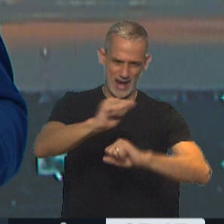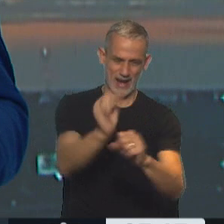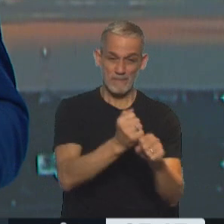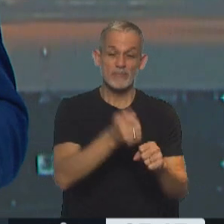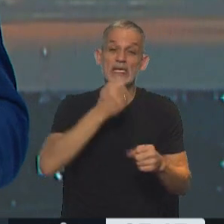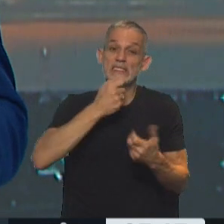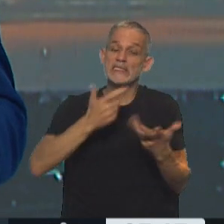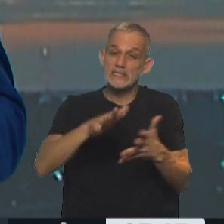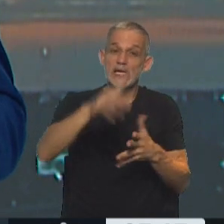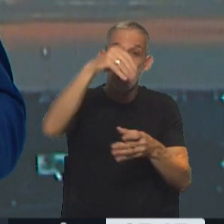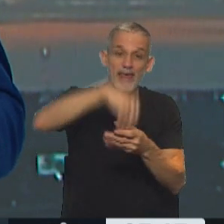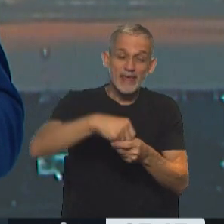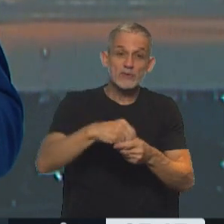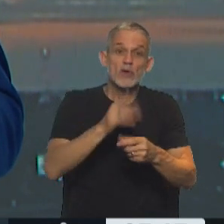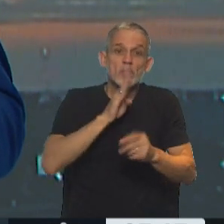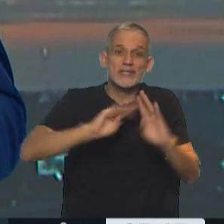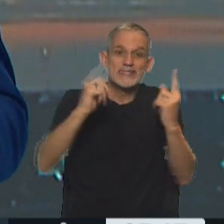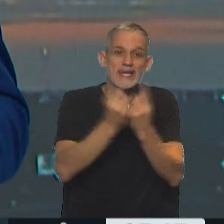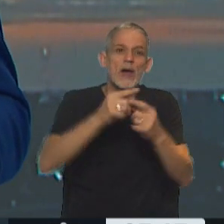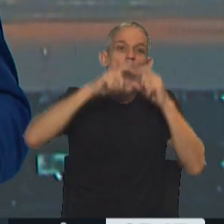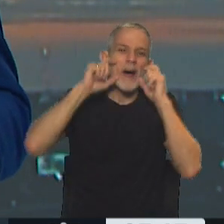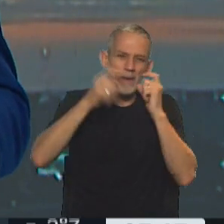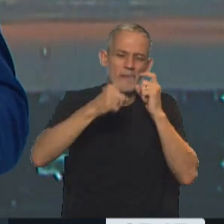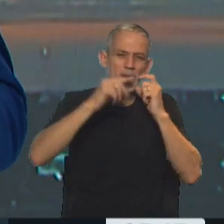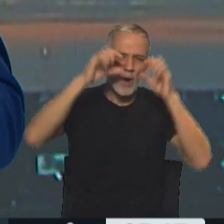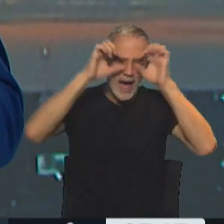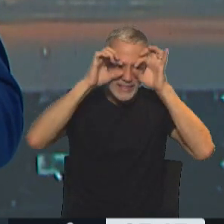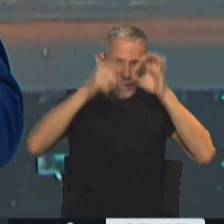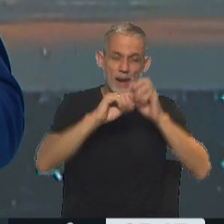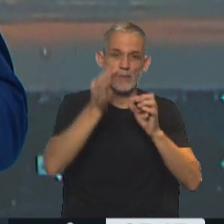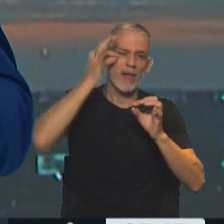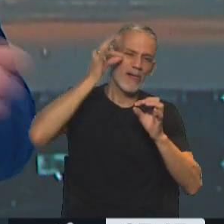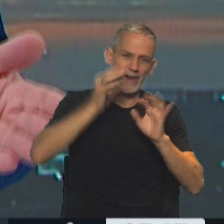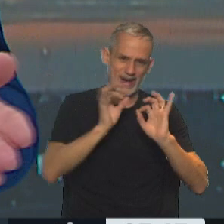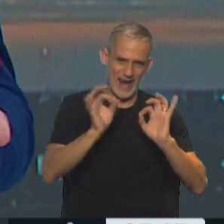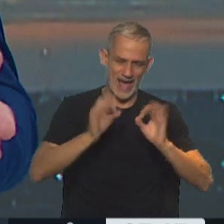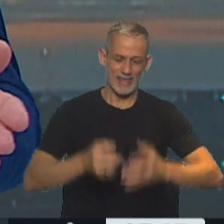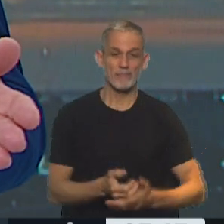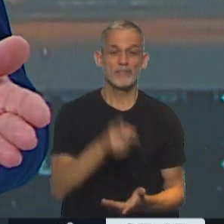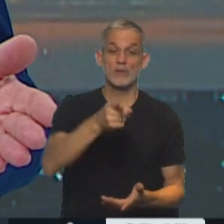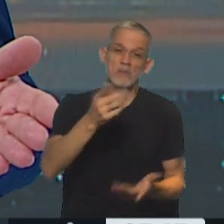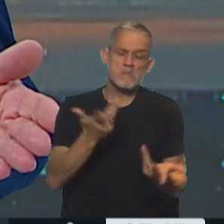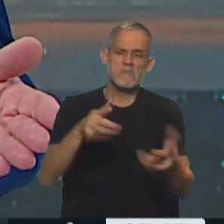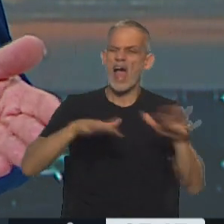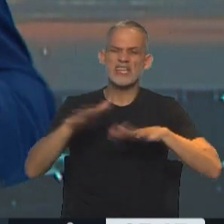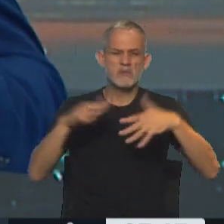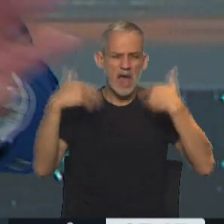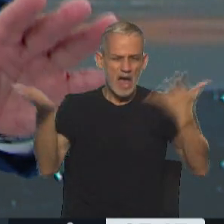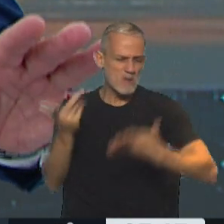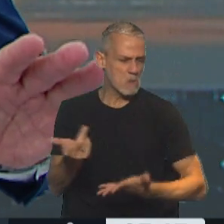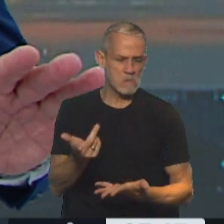si lo hacemos dentro de un espacio cerrado, con un barbijo y antiparras para evitar los contagios. Bueno, Argentina. Después la actividad al aire libre